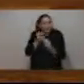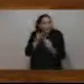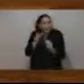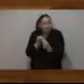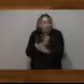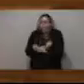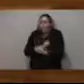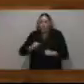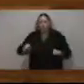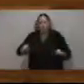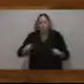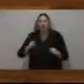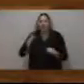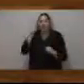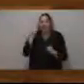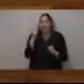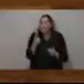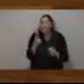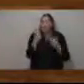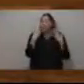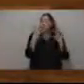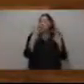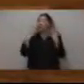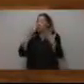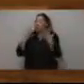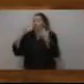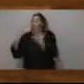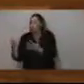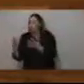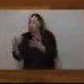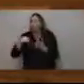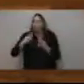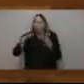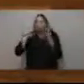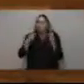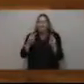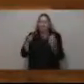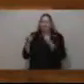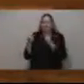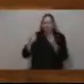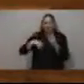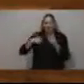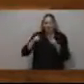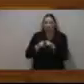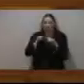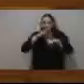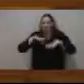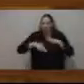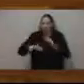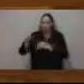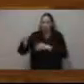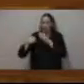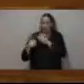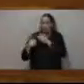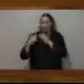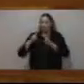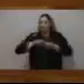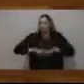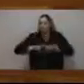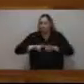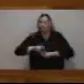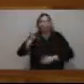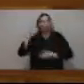desde el año 1999, por lo menos desde lo que yo he visto en la hemeroteca. Y nos encontramos en el 2016 con esta complicada situación,